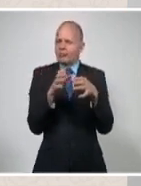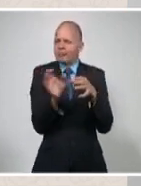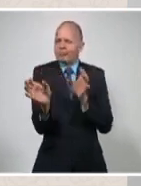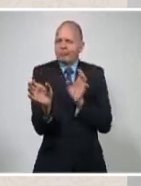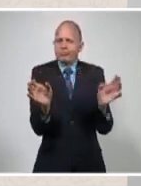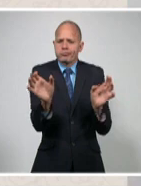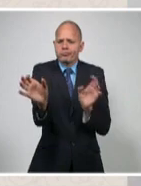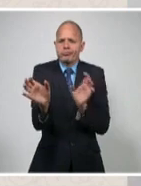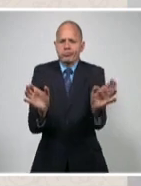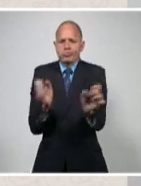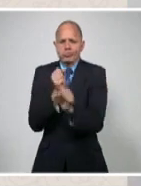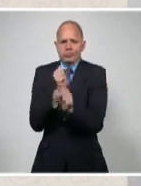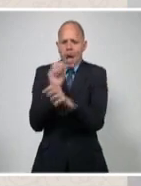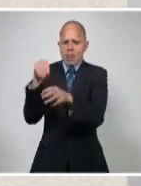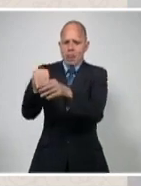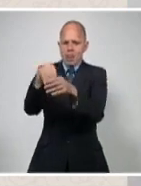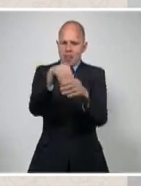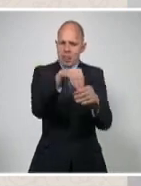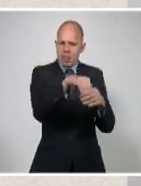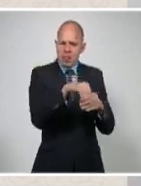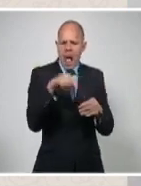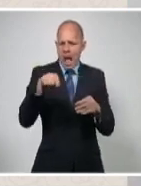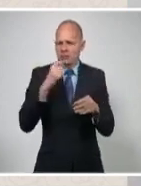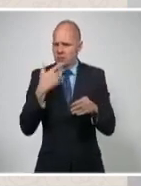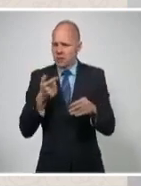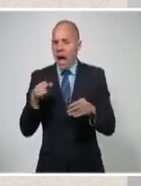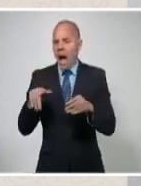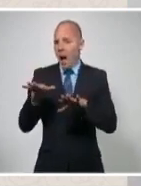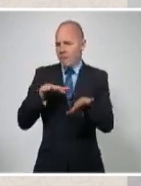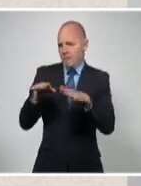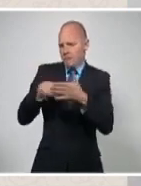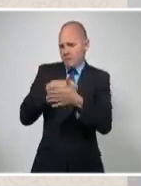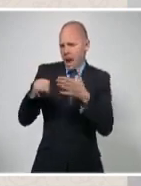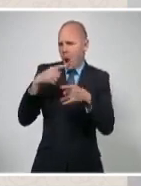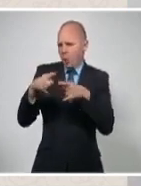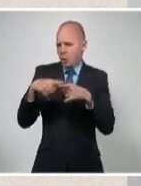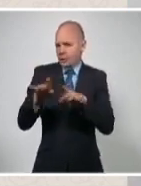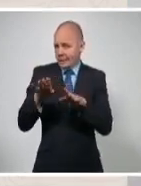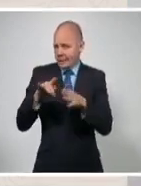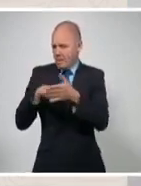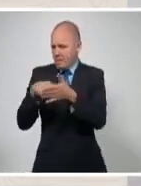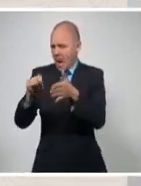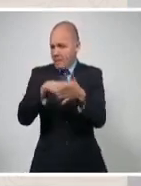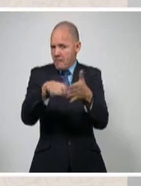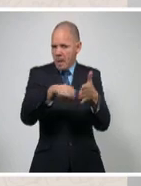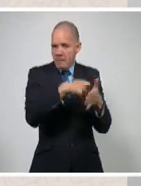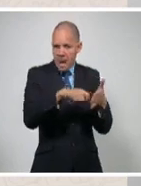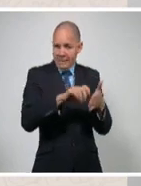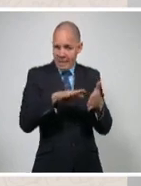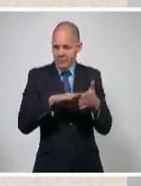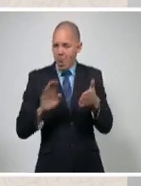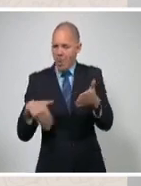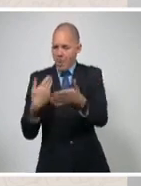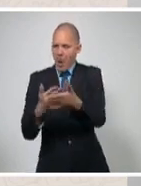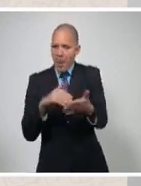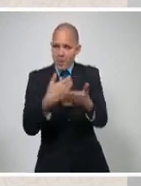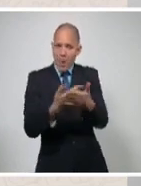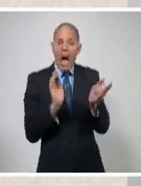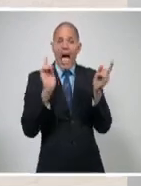El trabajo a lo interno de estos grupos genera acciones concretas, vean, que se comparten y evalúan luego en este chat con